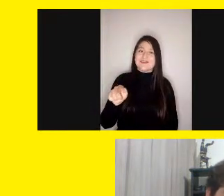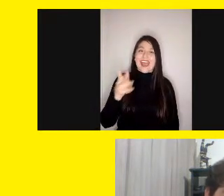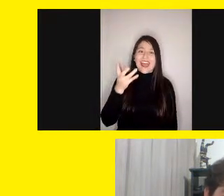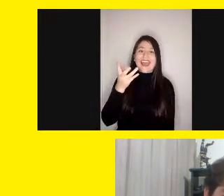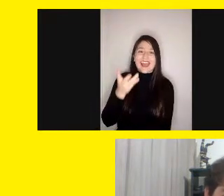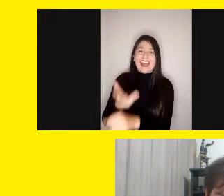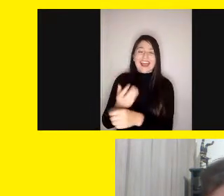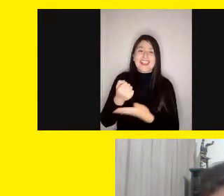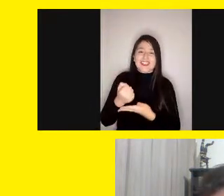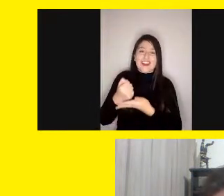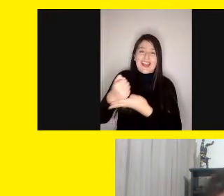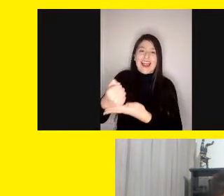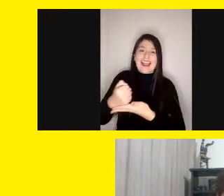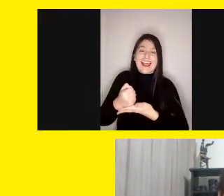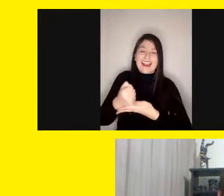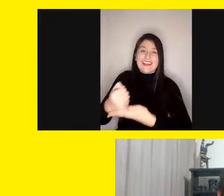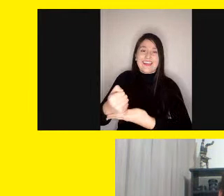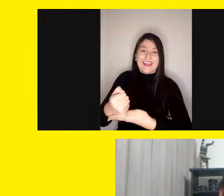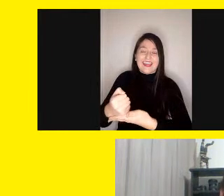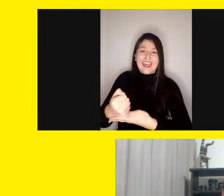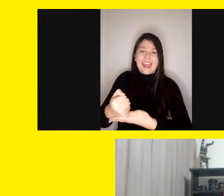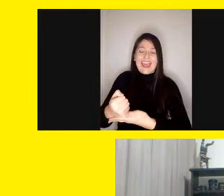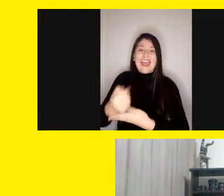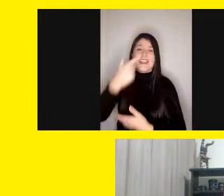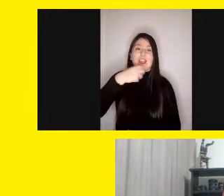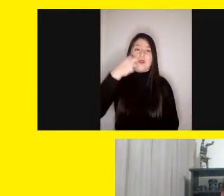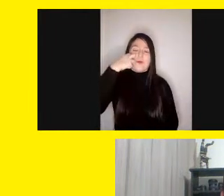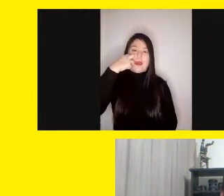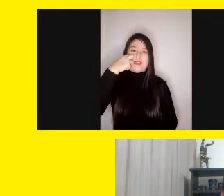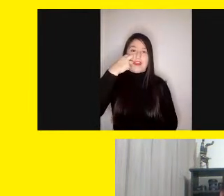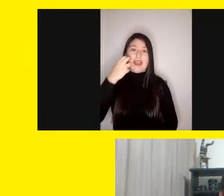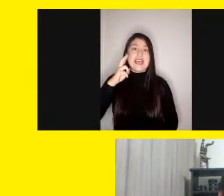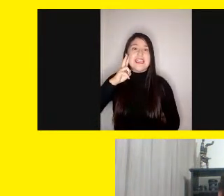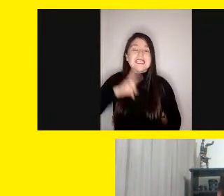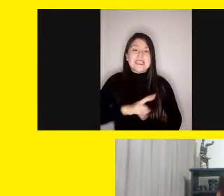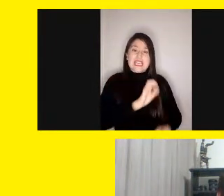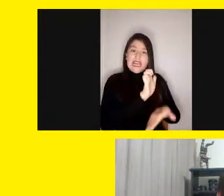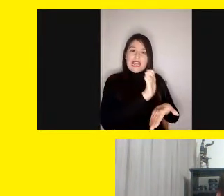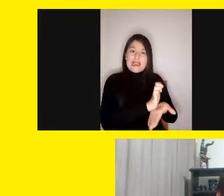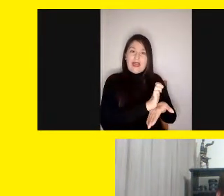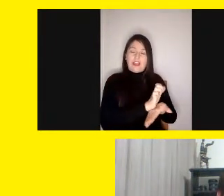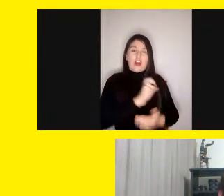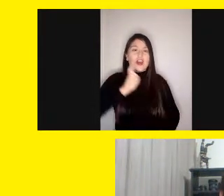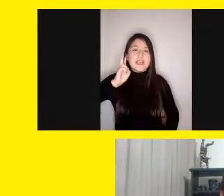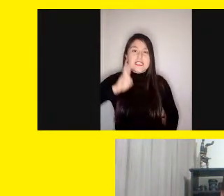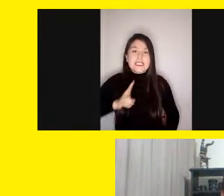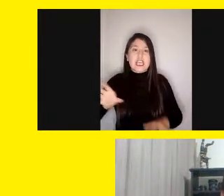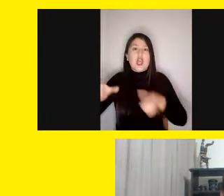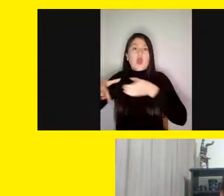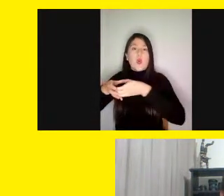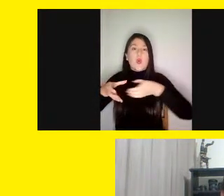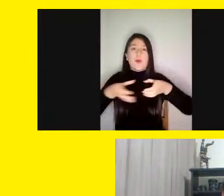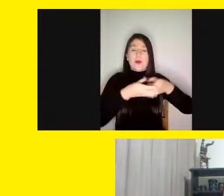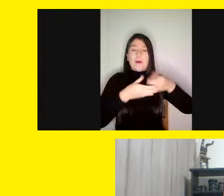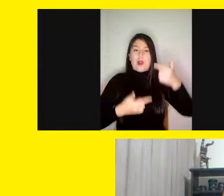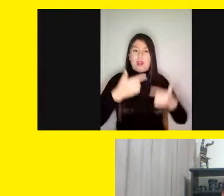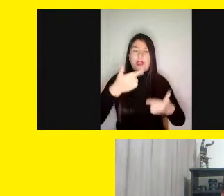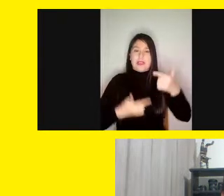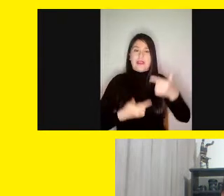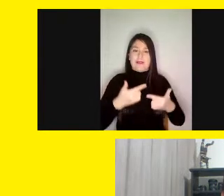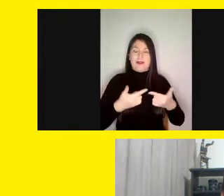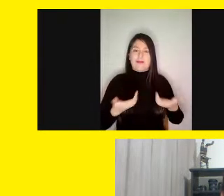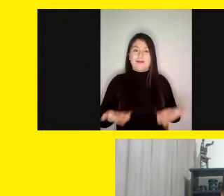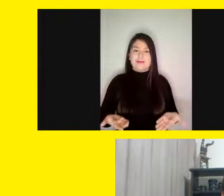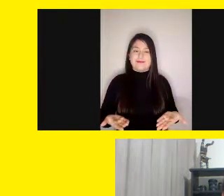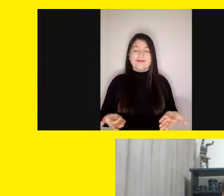humanos, sin el Estado, sin los partidos políticos, sin la mentira.